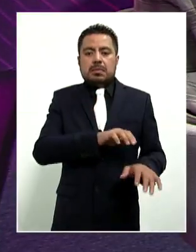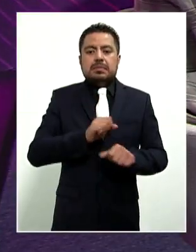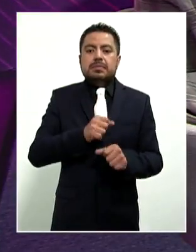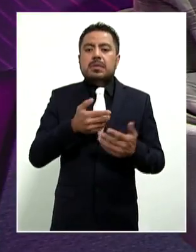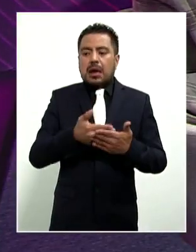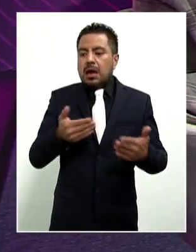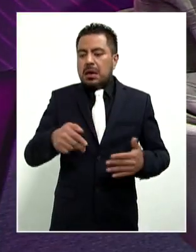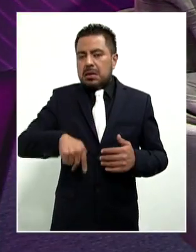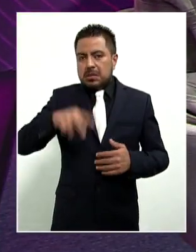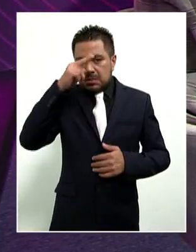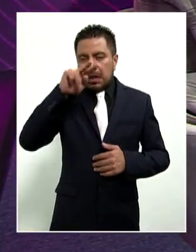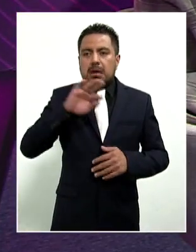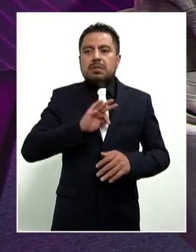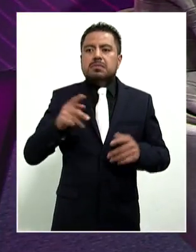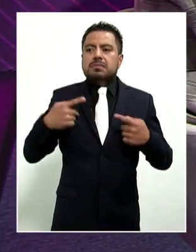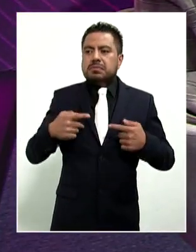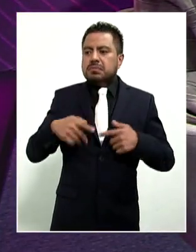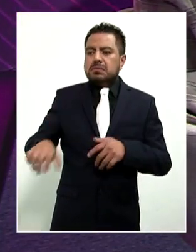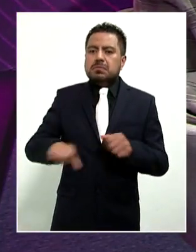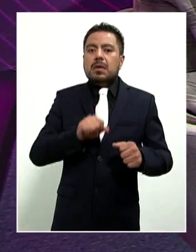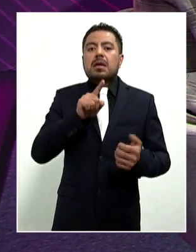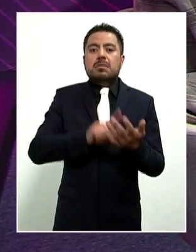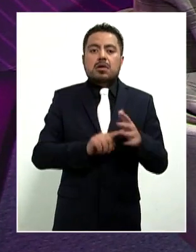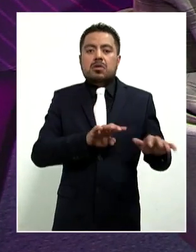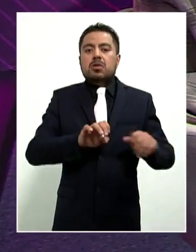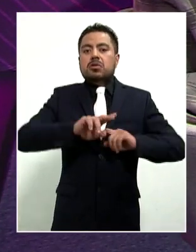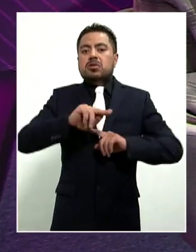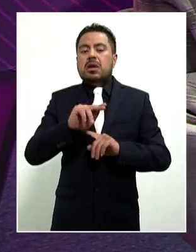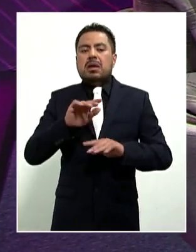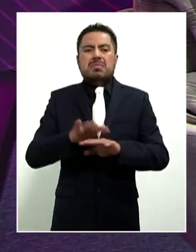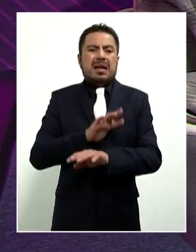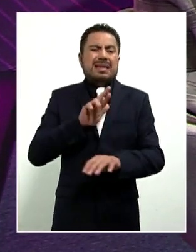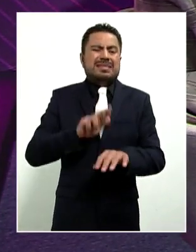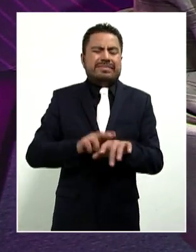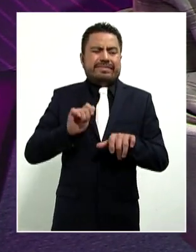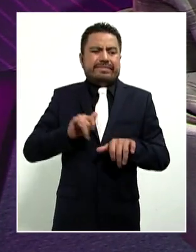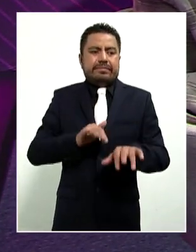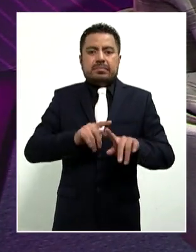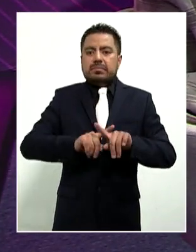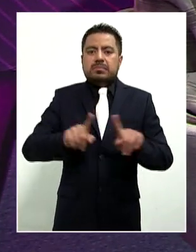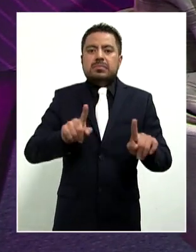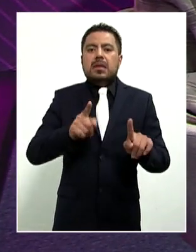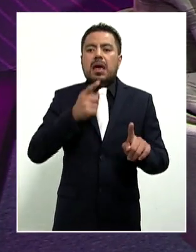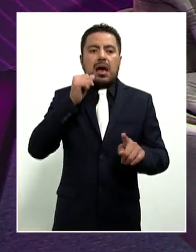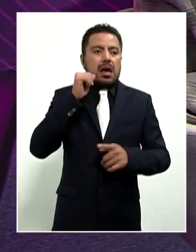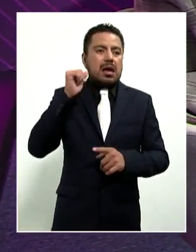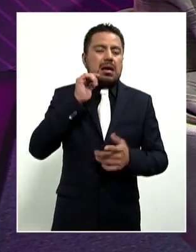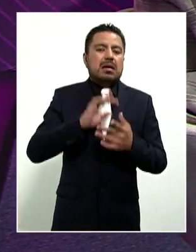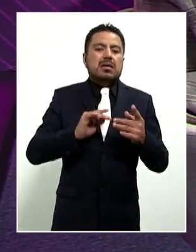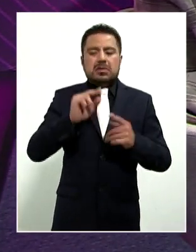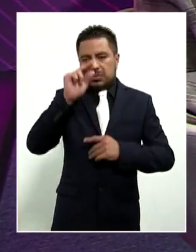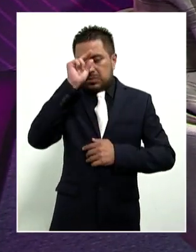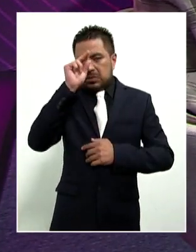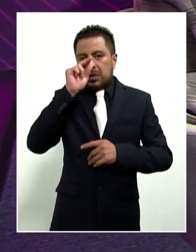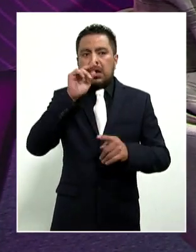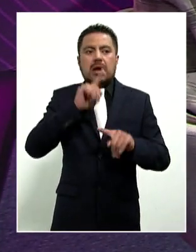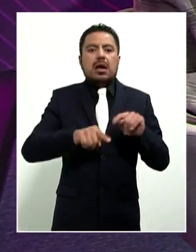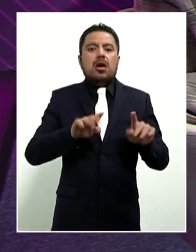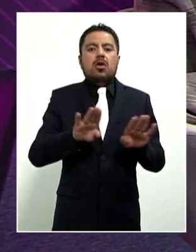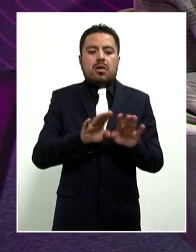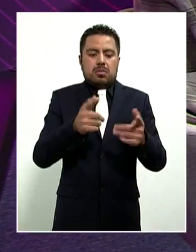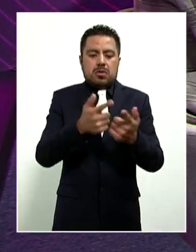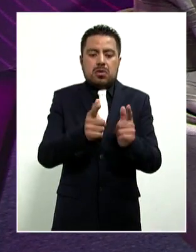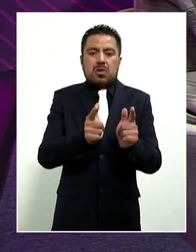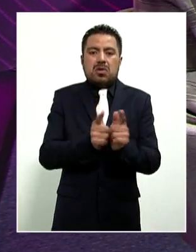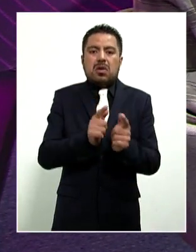acá en México se acogiera a estas personas. En los 80 hubo las grandes oleadas muy distintas, allá no hablábamos de intelectuales, hablábamos de etnias